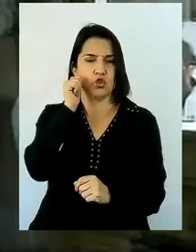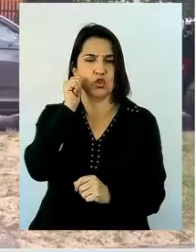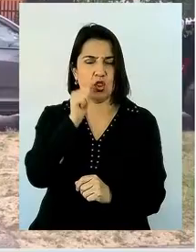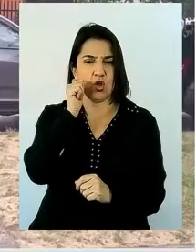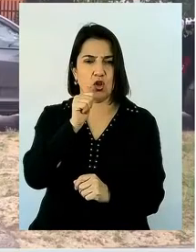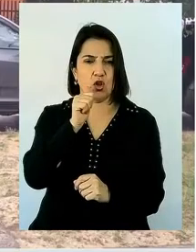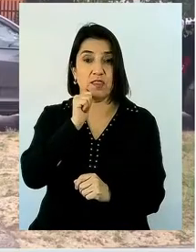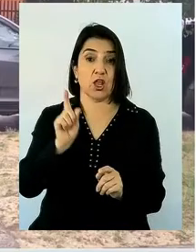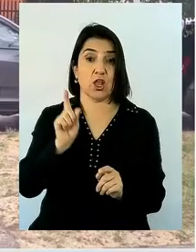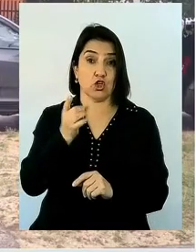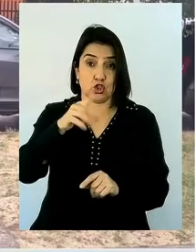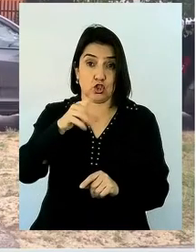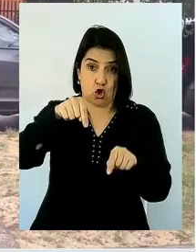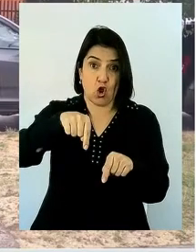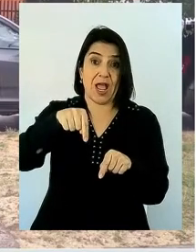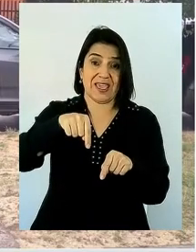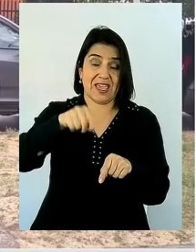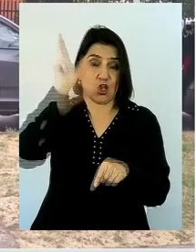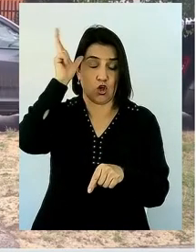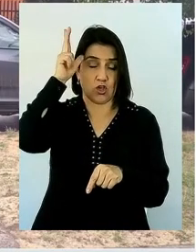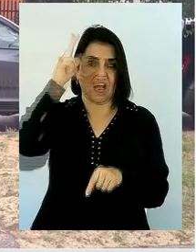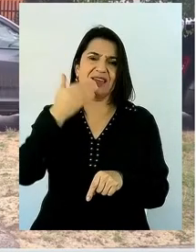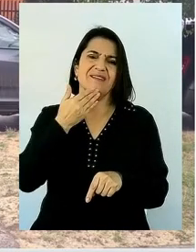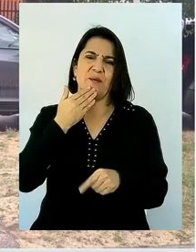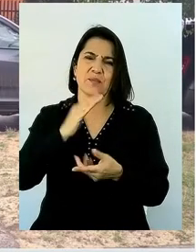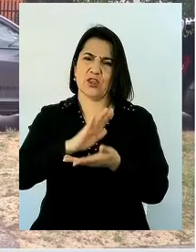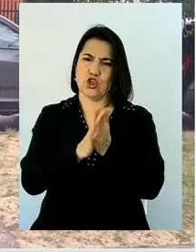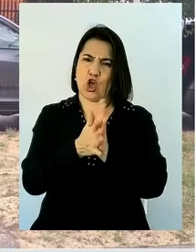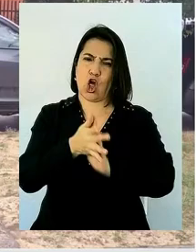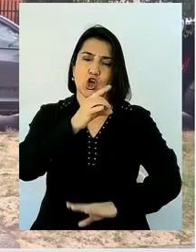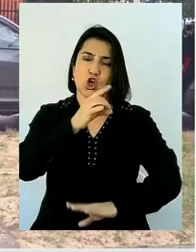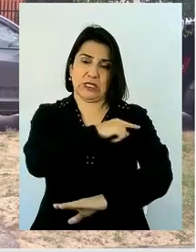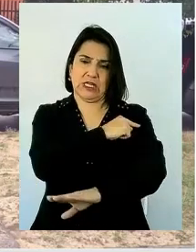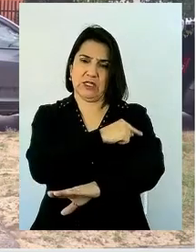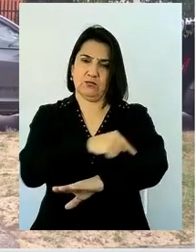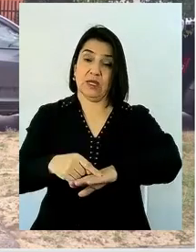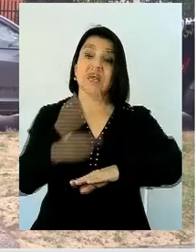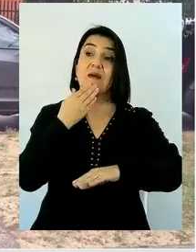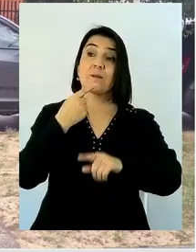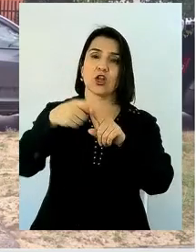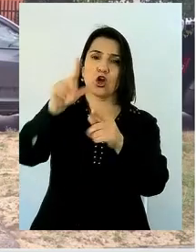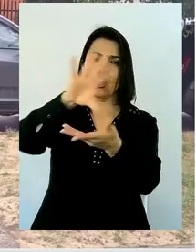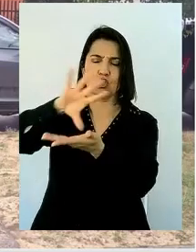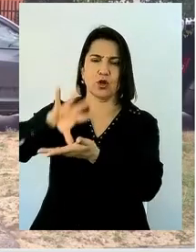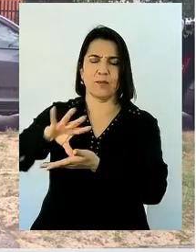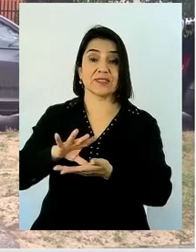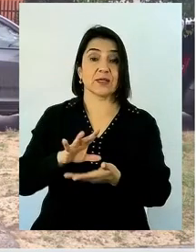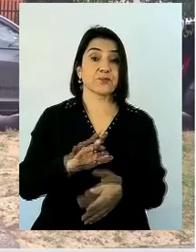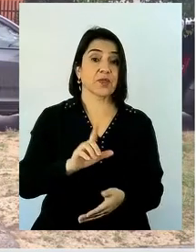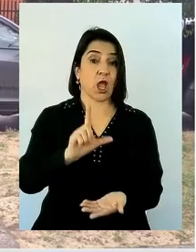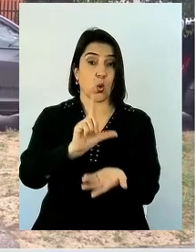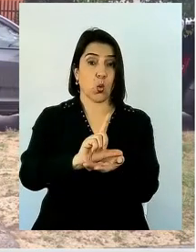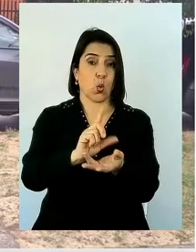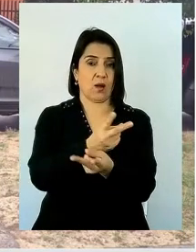en el país y a nivel internacional, donde la ocupación del espacio público está